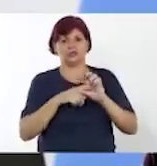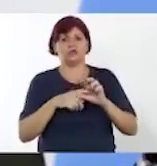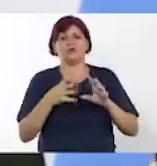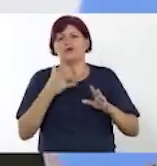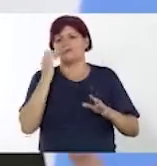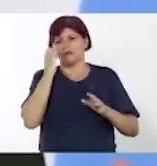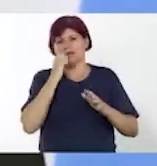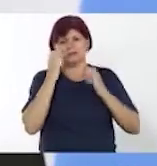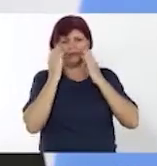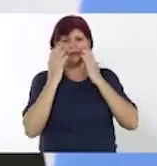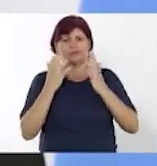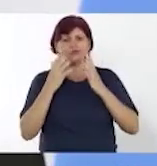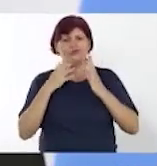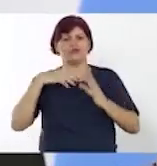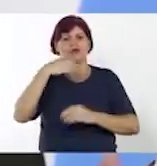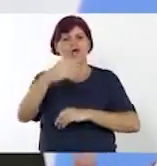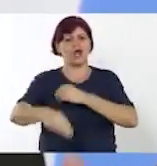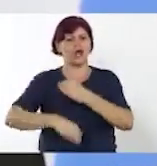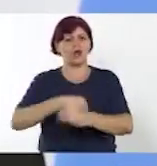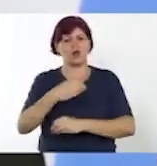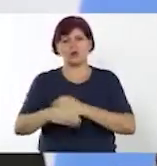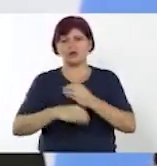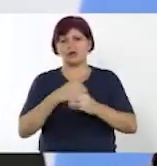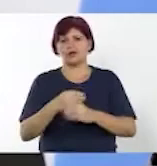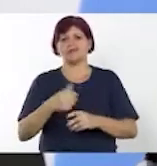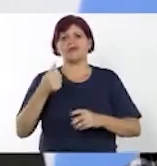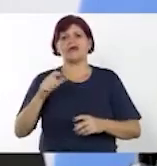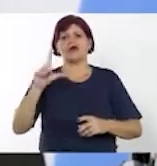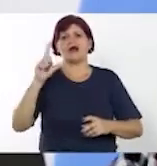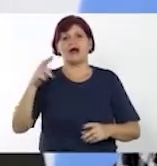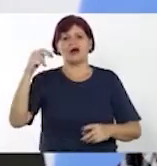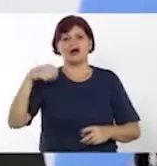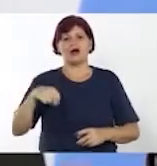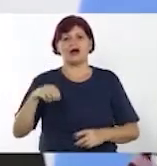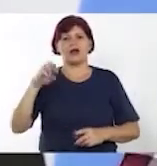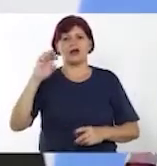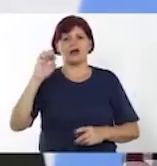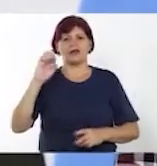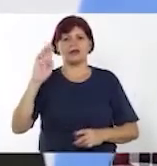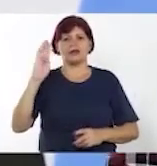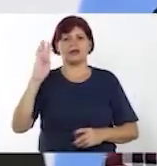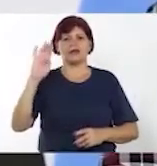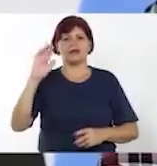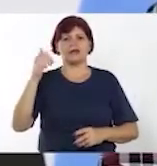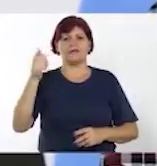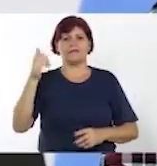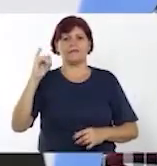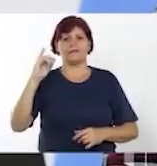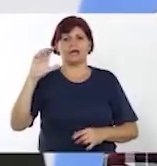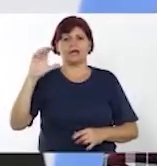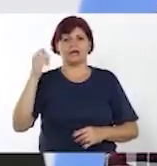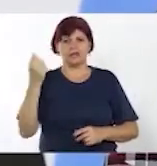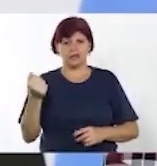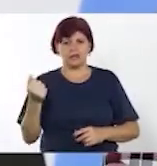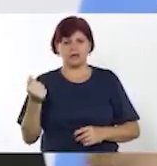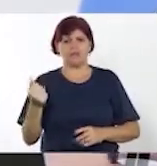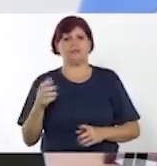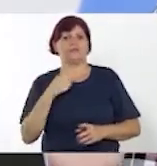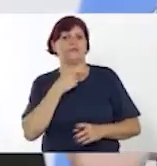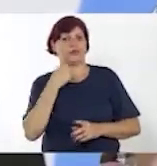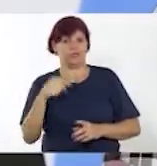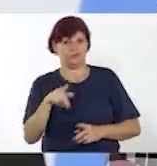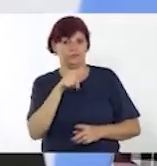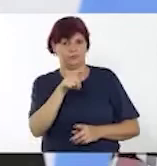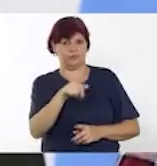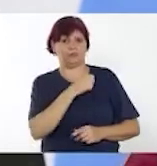trigonométricas, es fundamental las transformaciones algebraicas que ustedes han estudiado, entre ellos los productos notables. Por